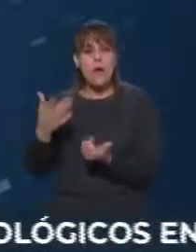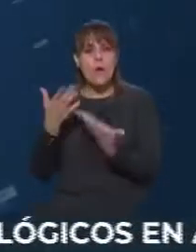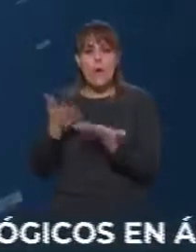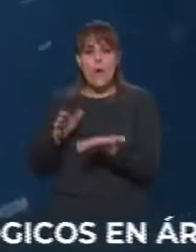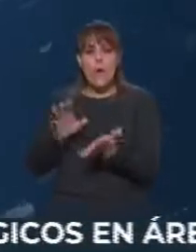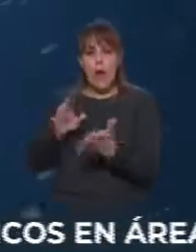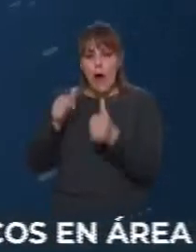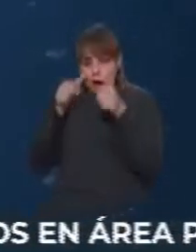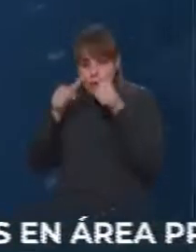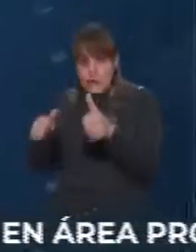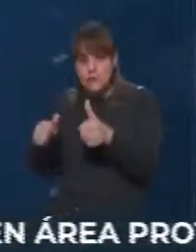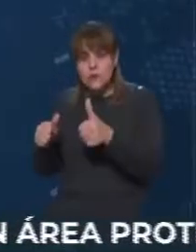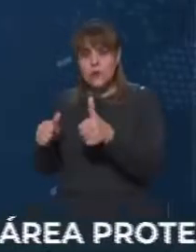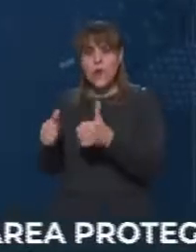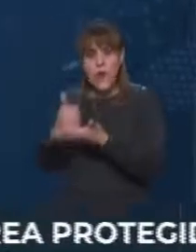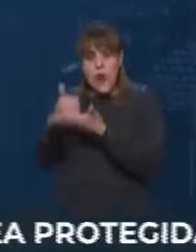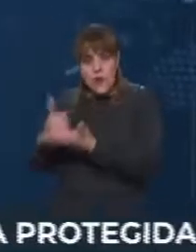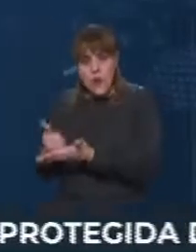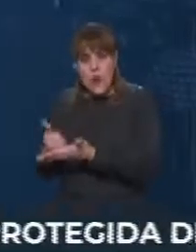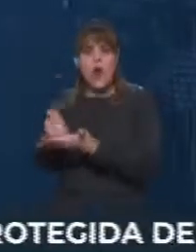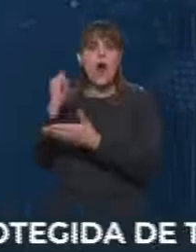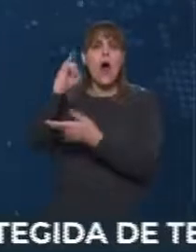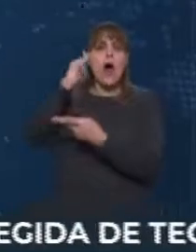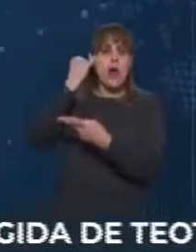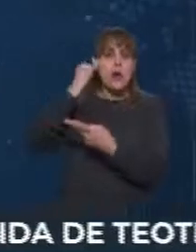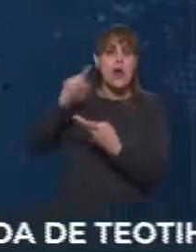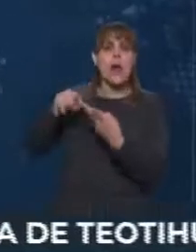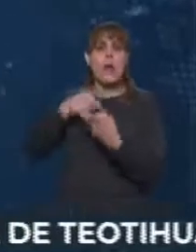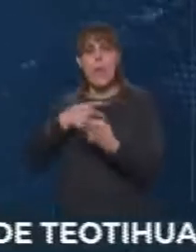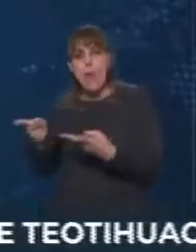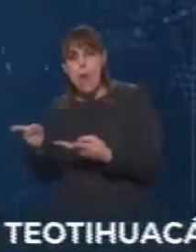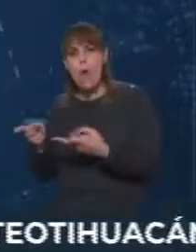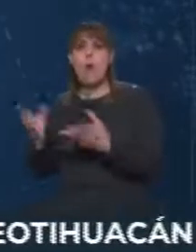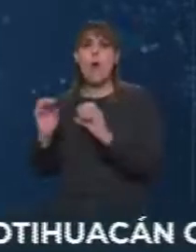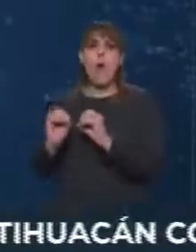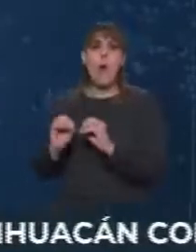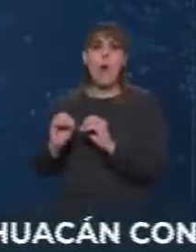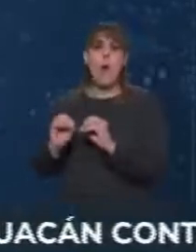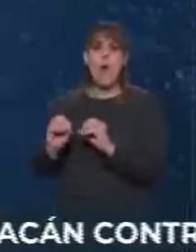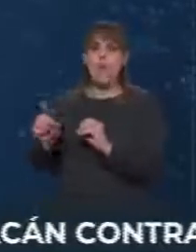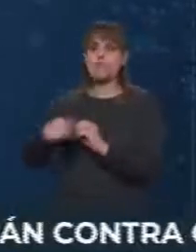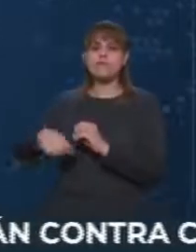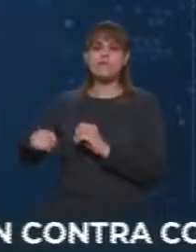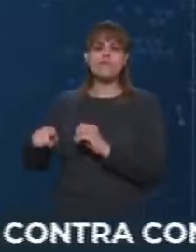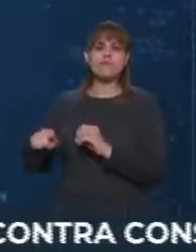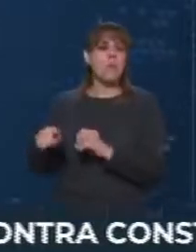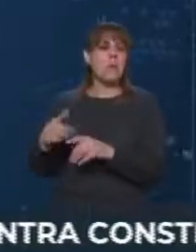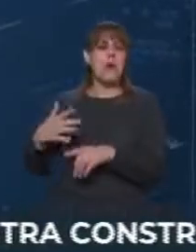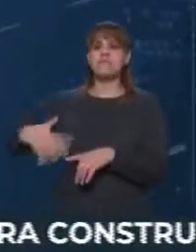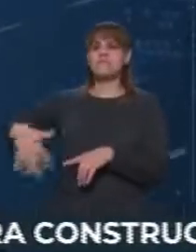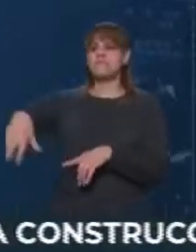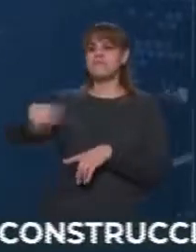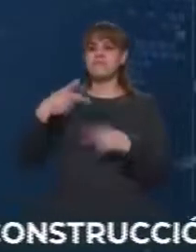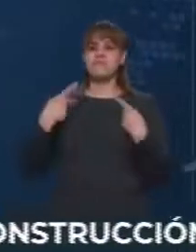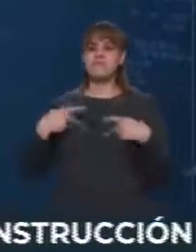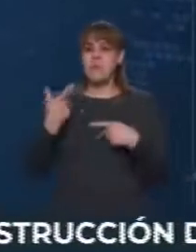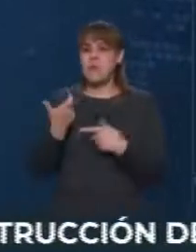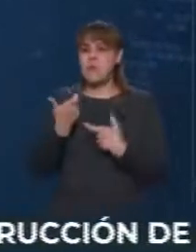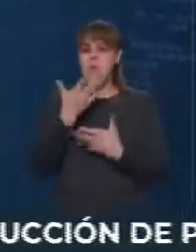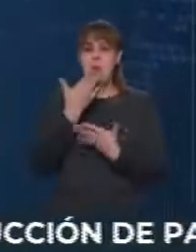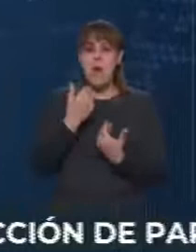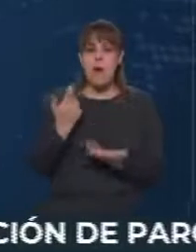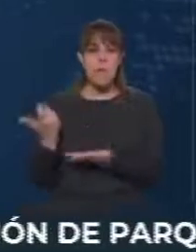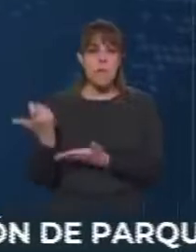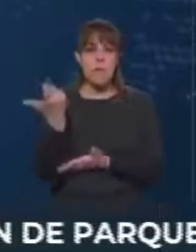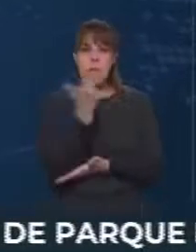que son pobres, indígenas o que simplemente son sociedad común y corriente, que no tiene el dinero para